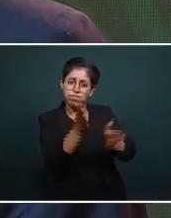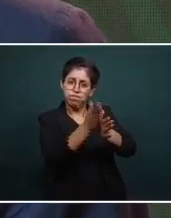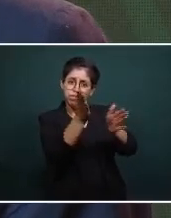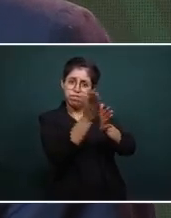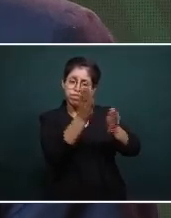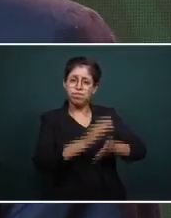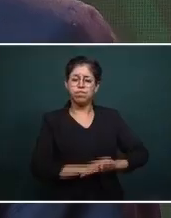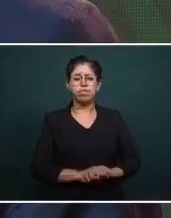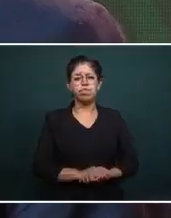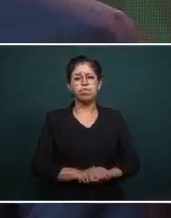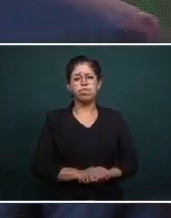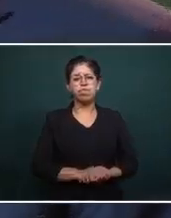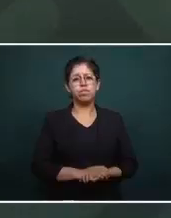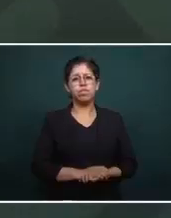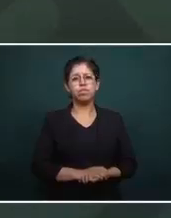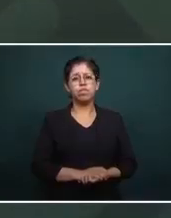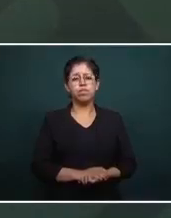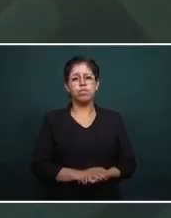no van a poder